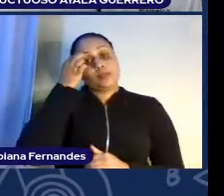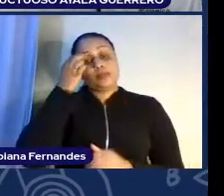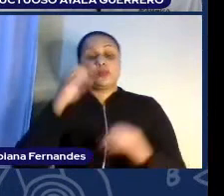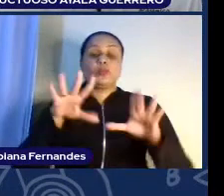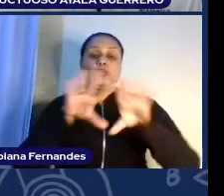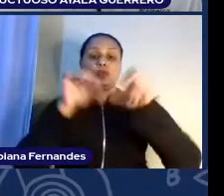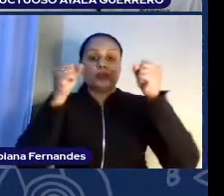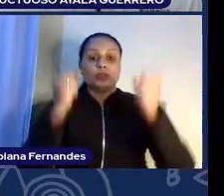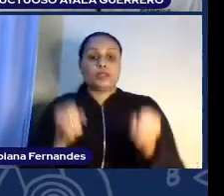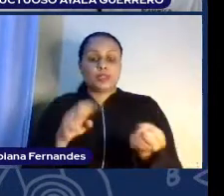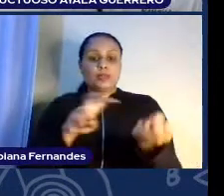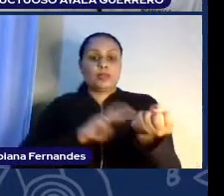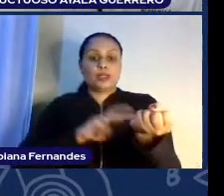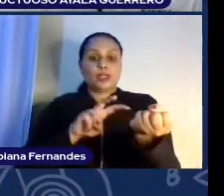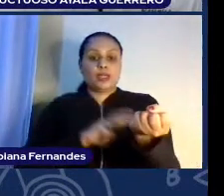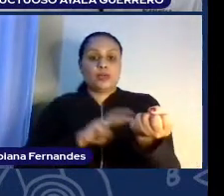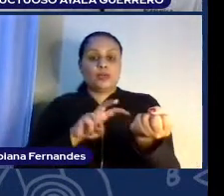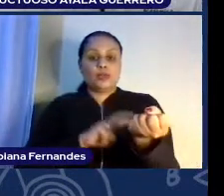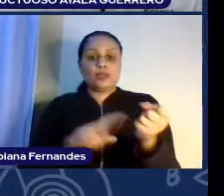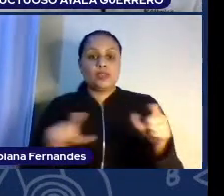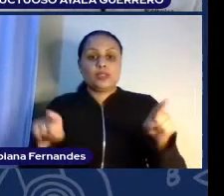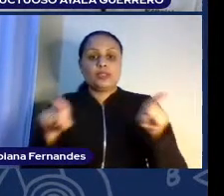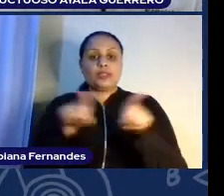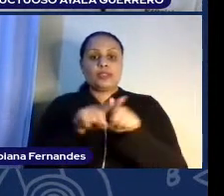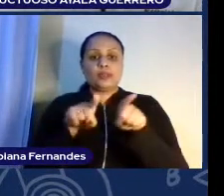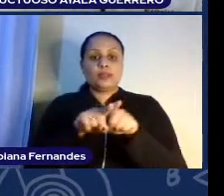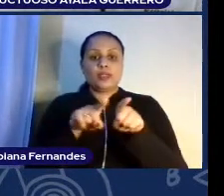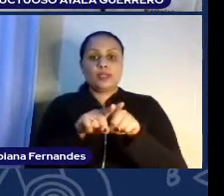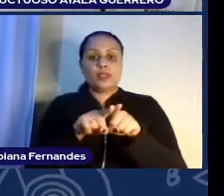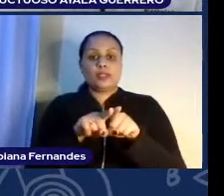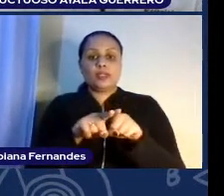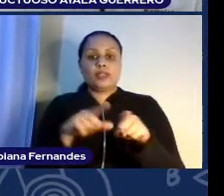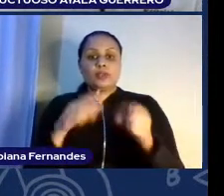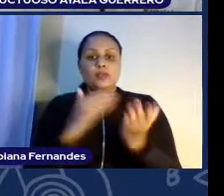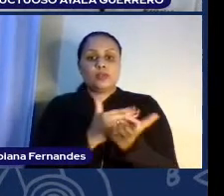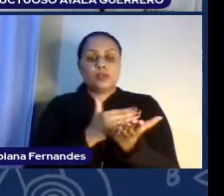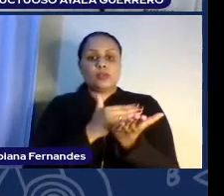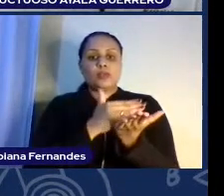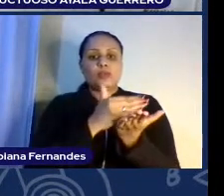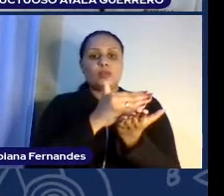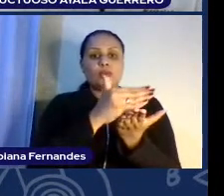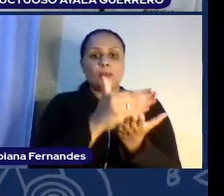nervioso central, es decir, a partir de un área